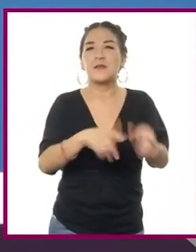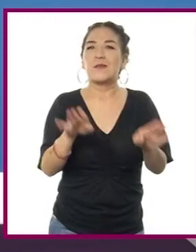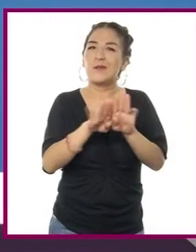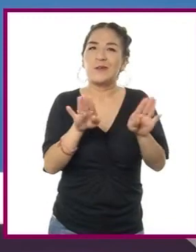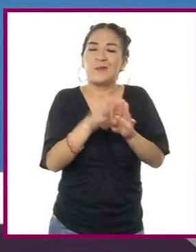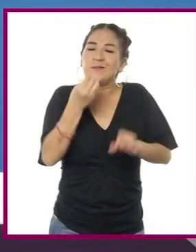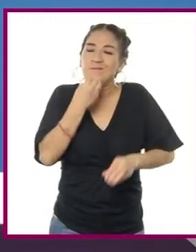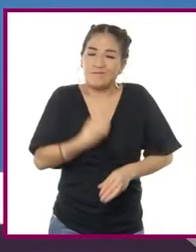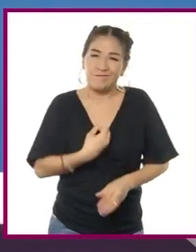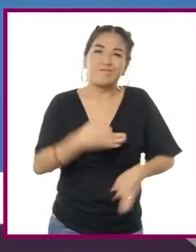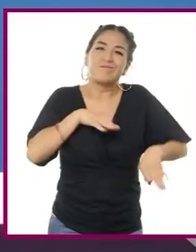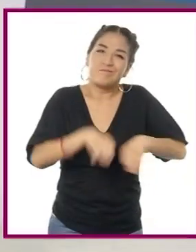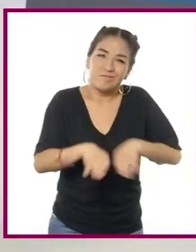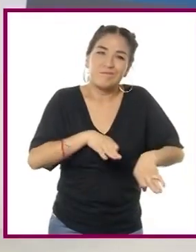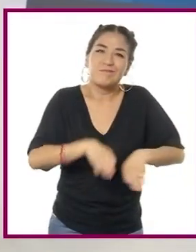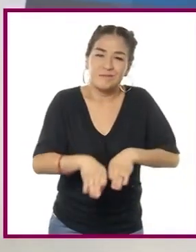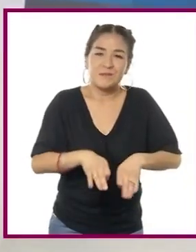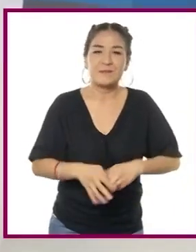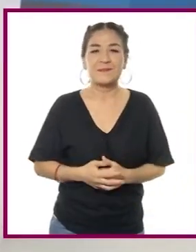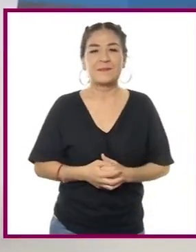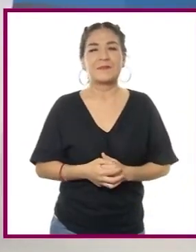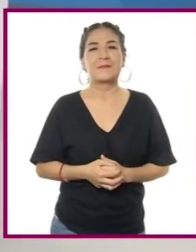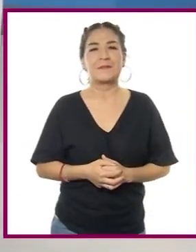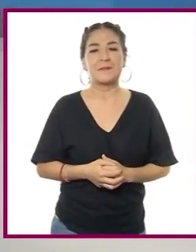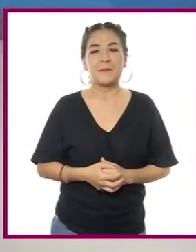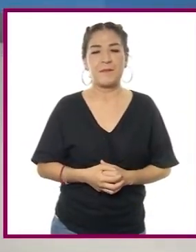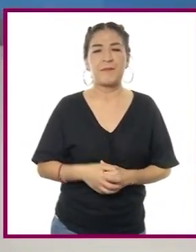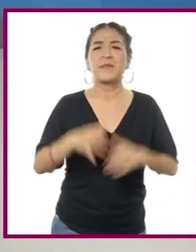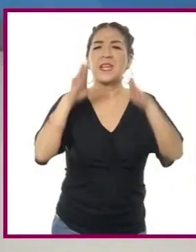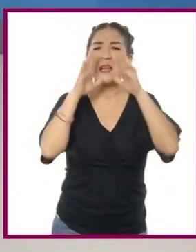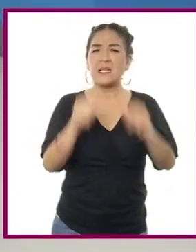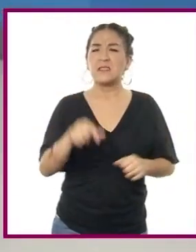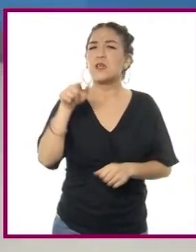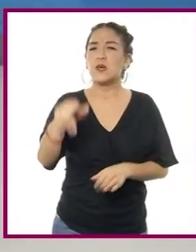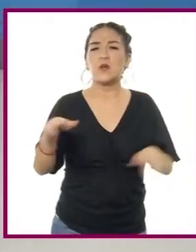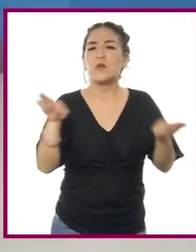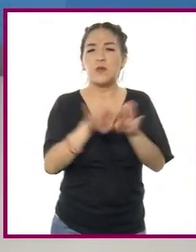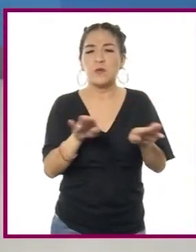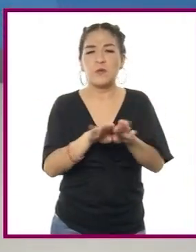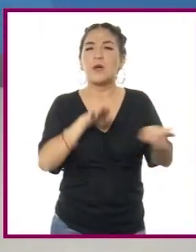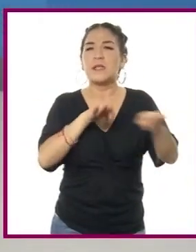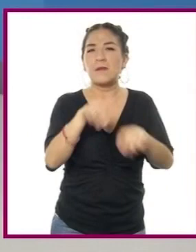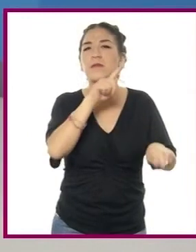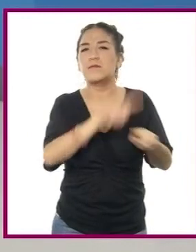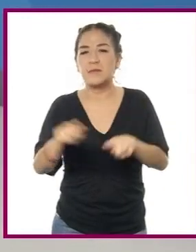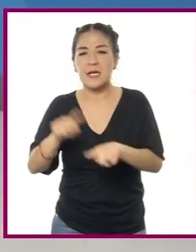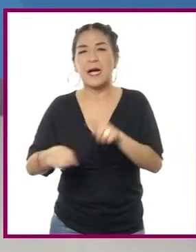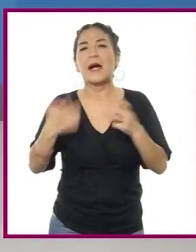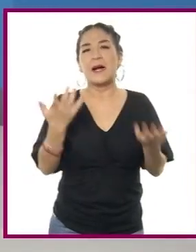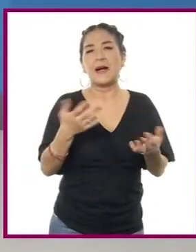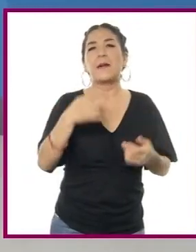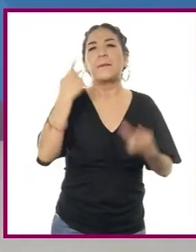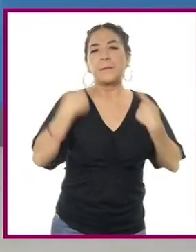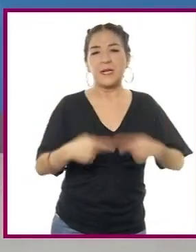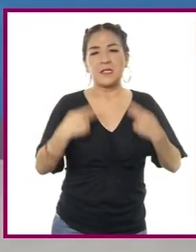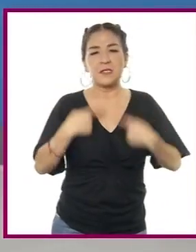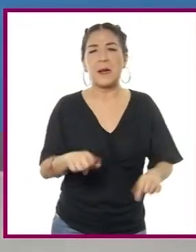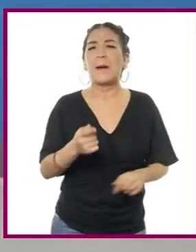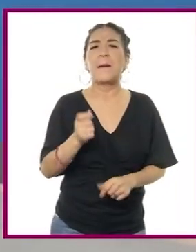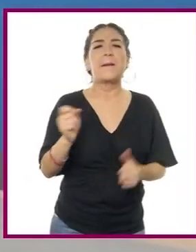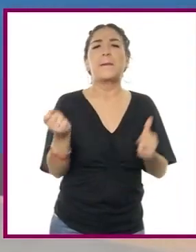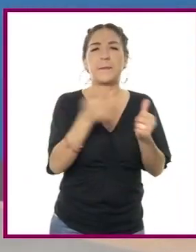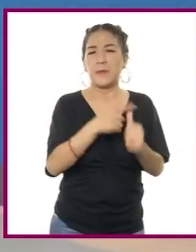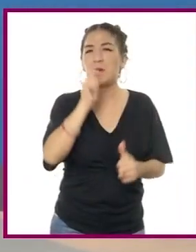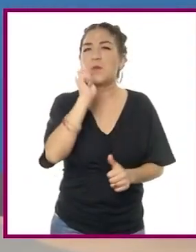atadas a la propiedad. Las haciendas operaban con diferentes tipos de trabajadores. En primer